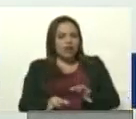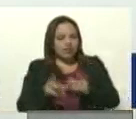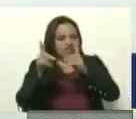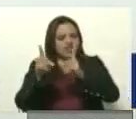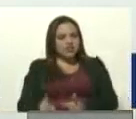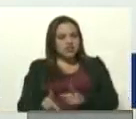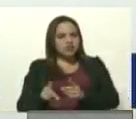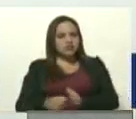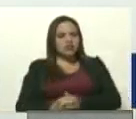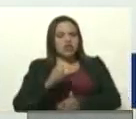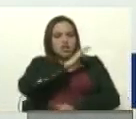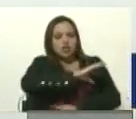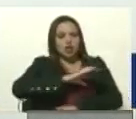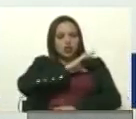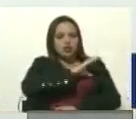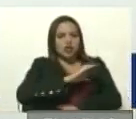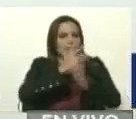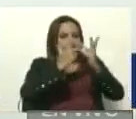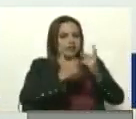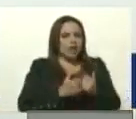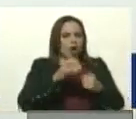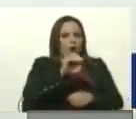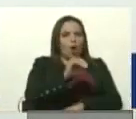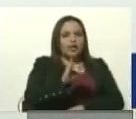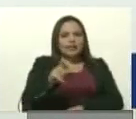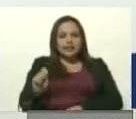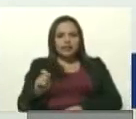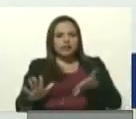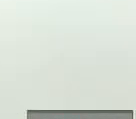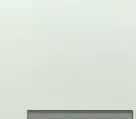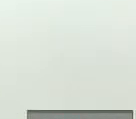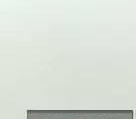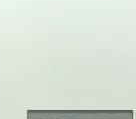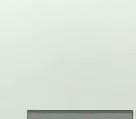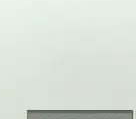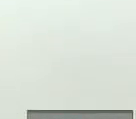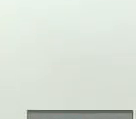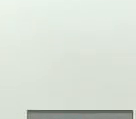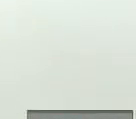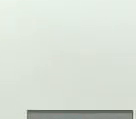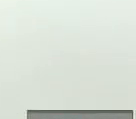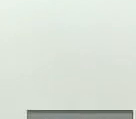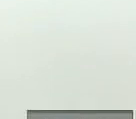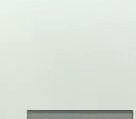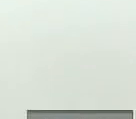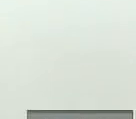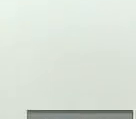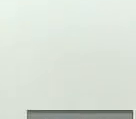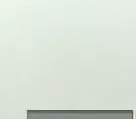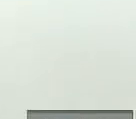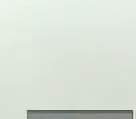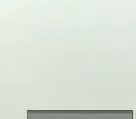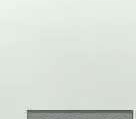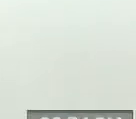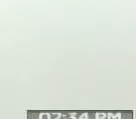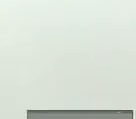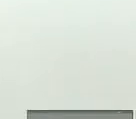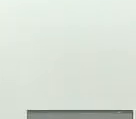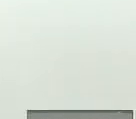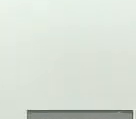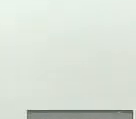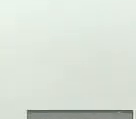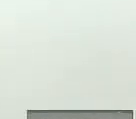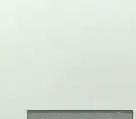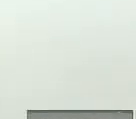decisión del Consejo de Administración de la OIT relativa a la Comisión de Encuesta que se estableció en marzo